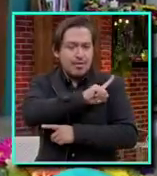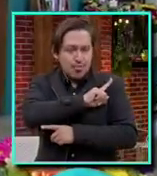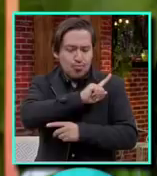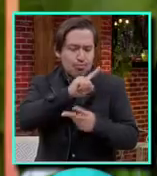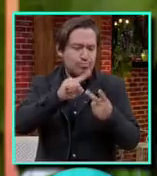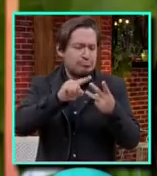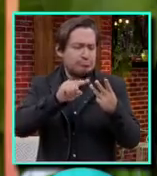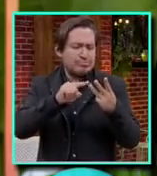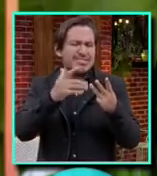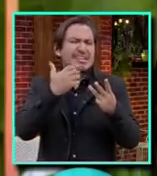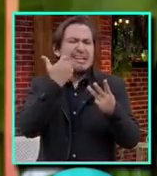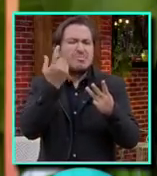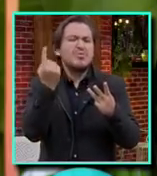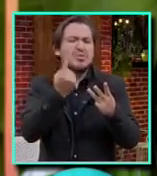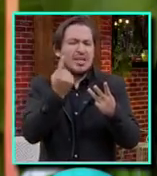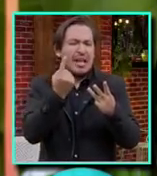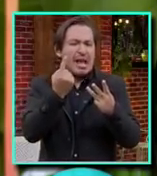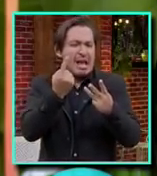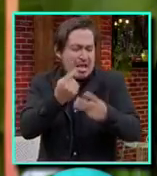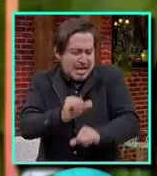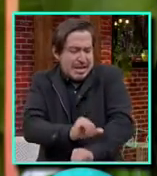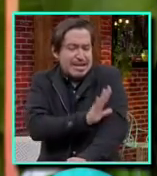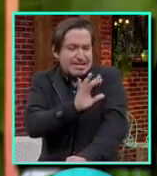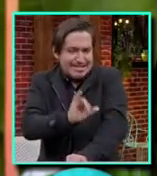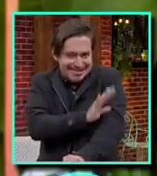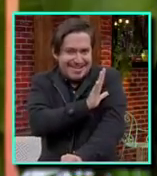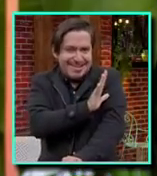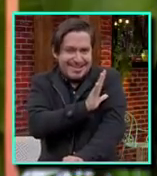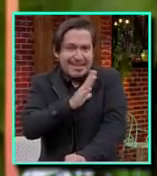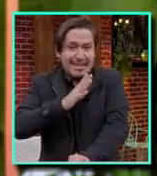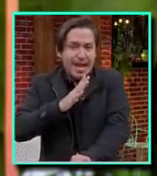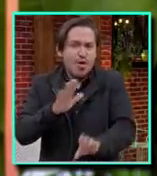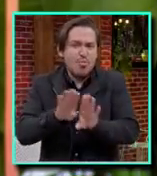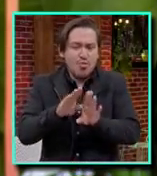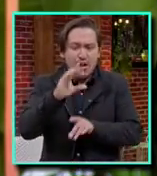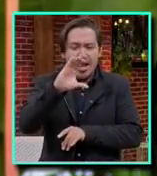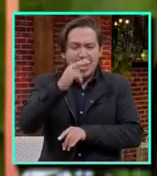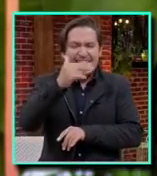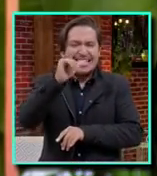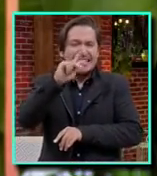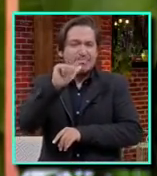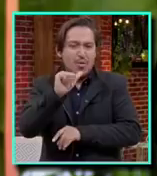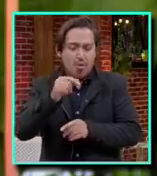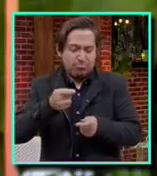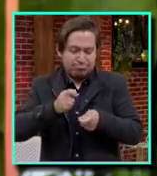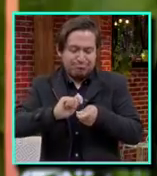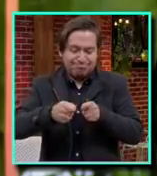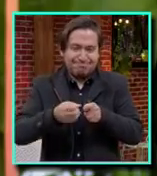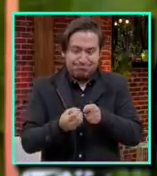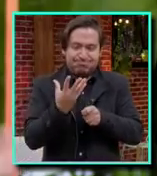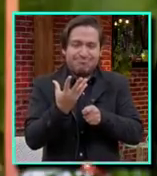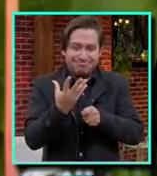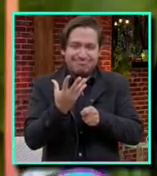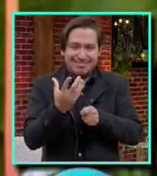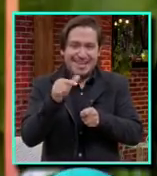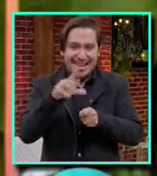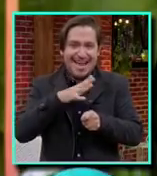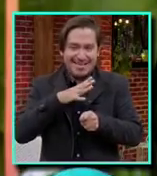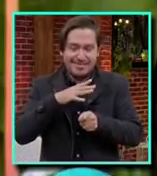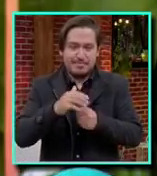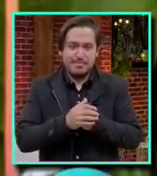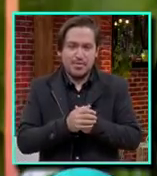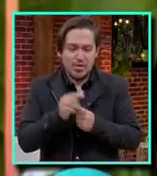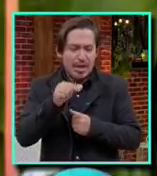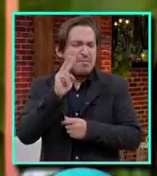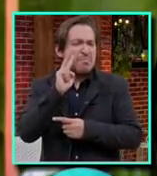queremos? Esa energía, porque hay una chispa divina en nosotros, hay una conexión ahí. Y lo que estamos